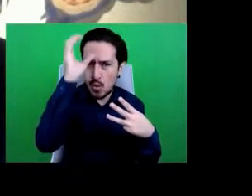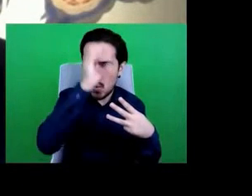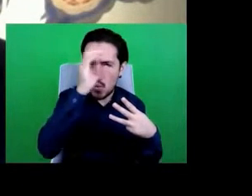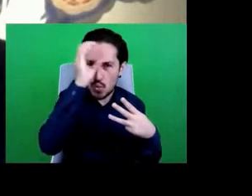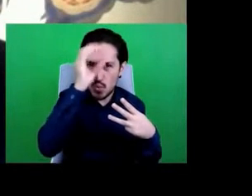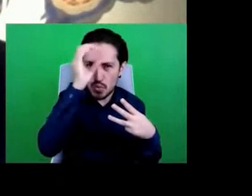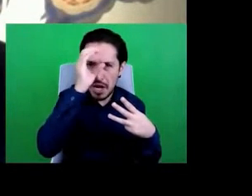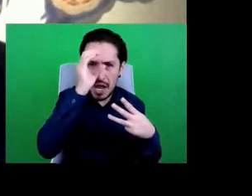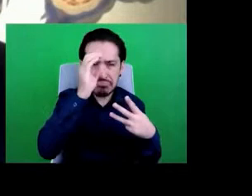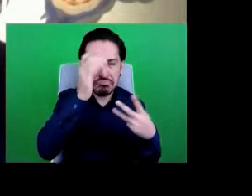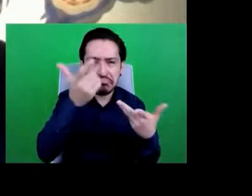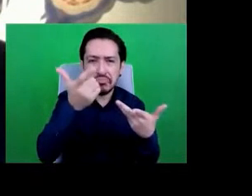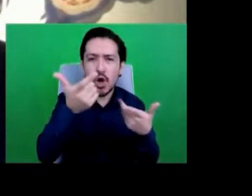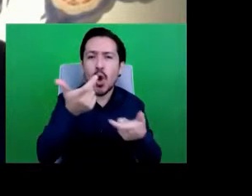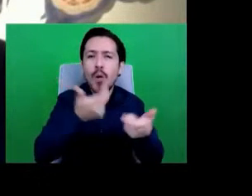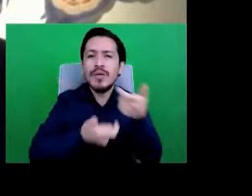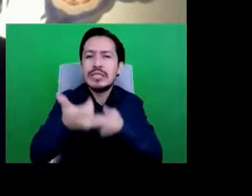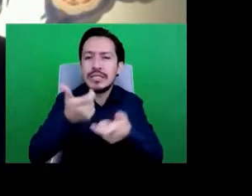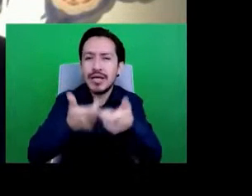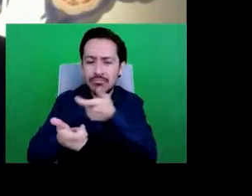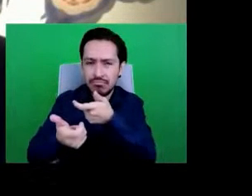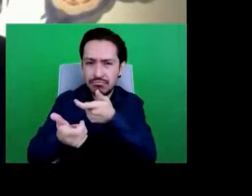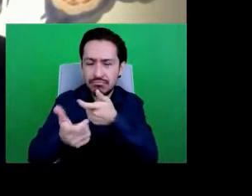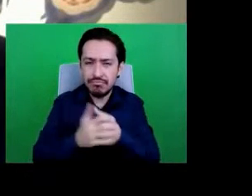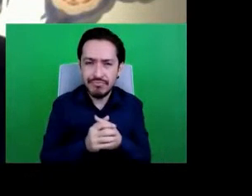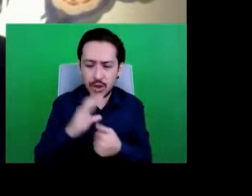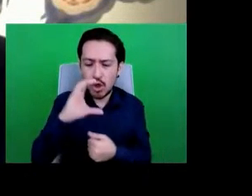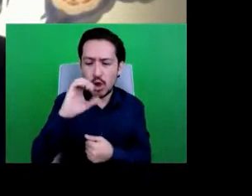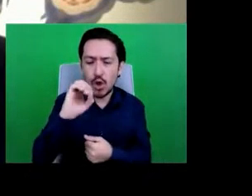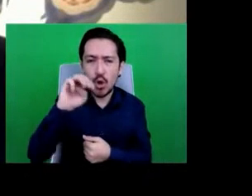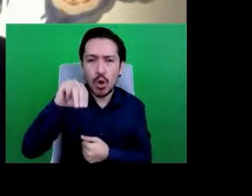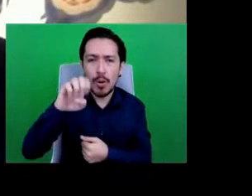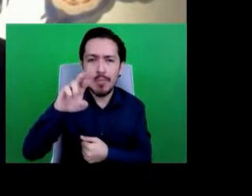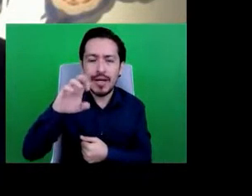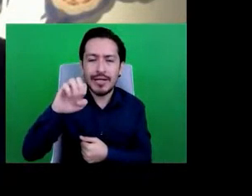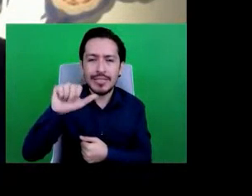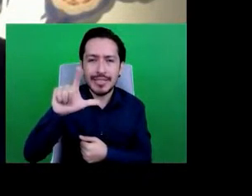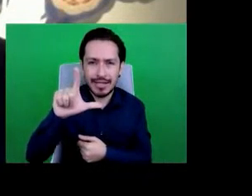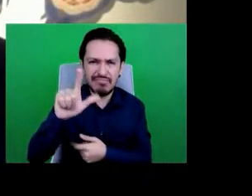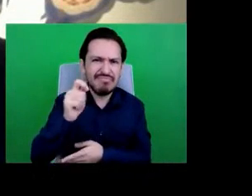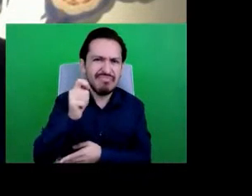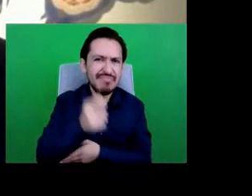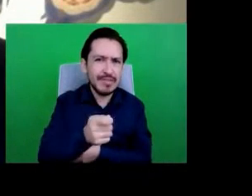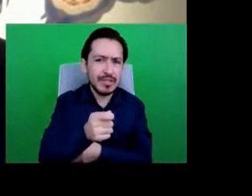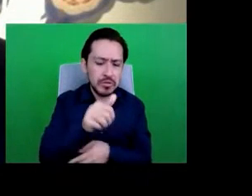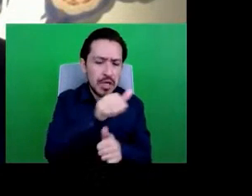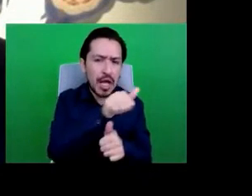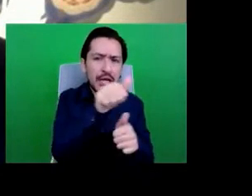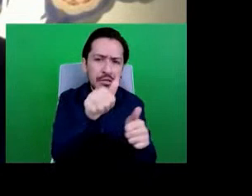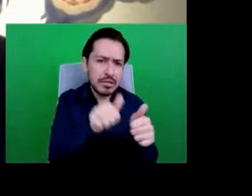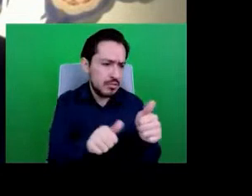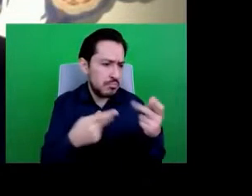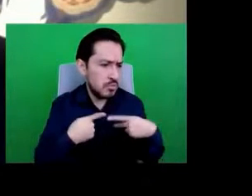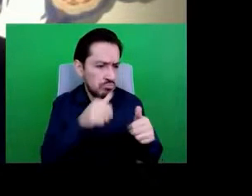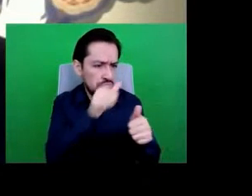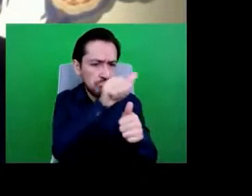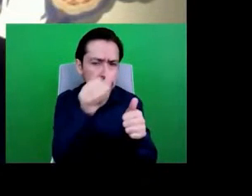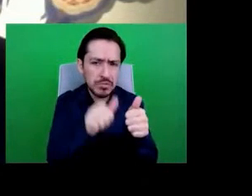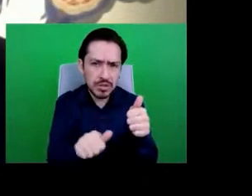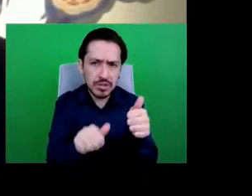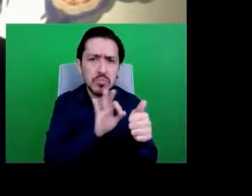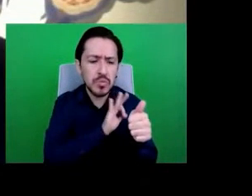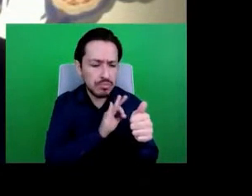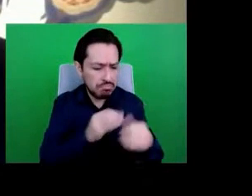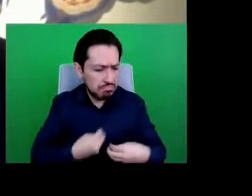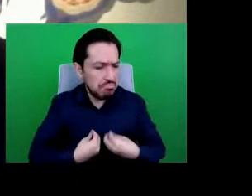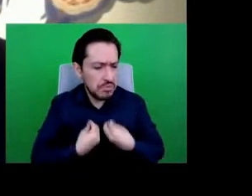que los artistas pueden ganarse una vida, pero está restringido